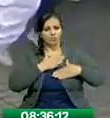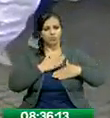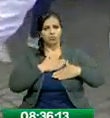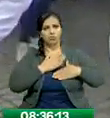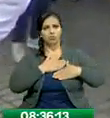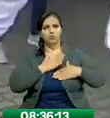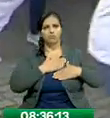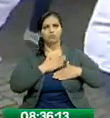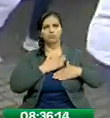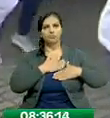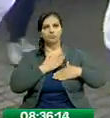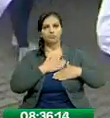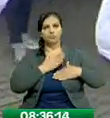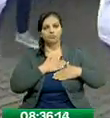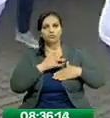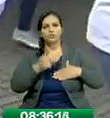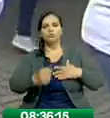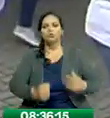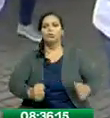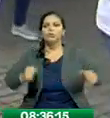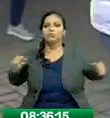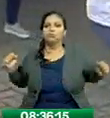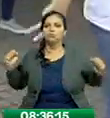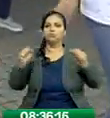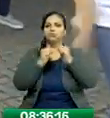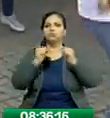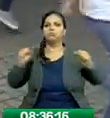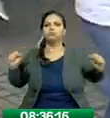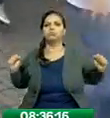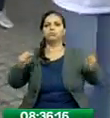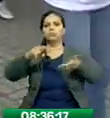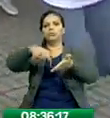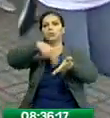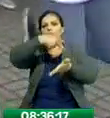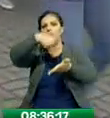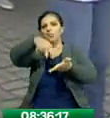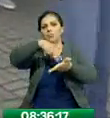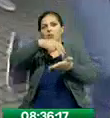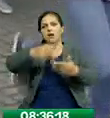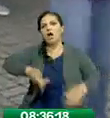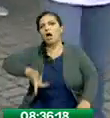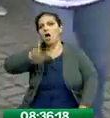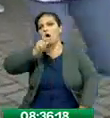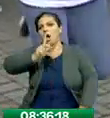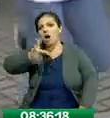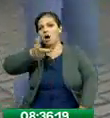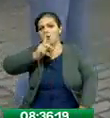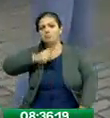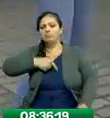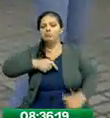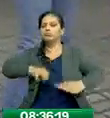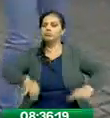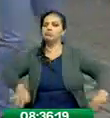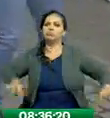corazón que se encuentran en marcha el mismo me das un besito